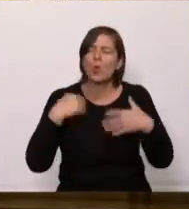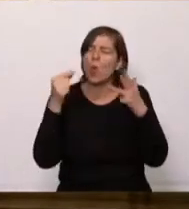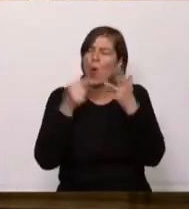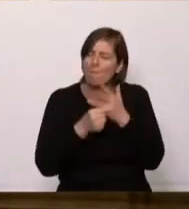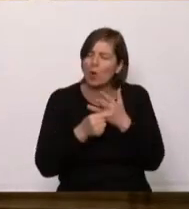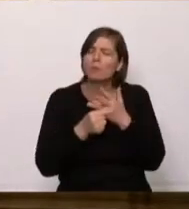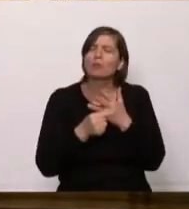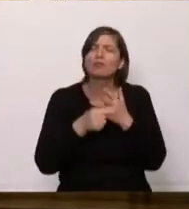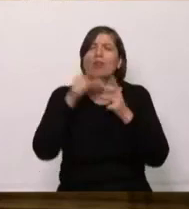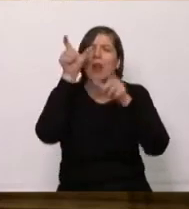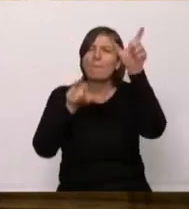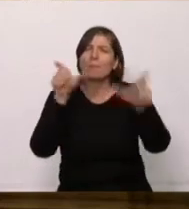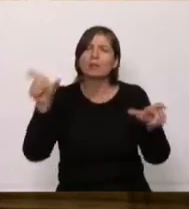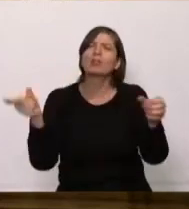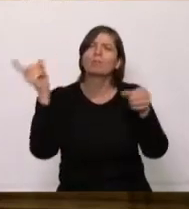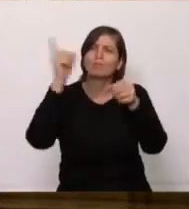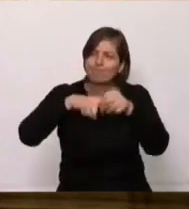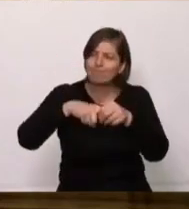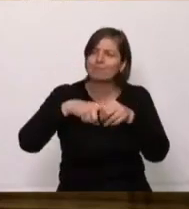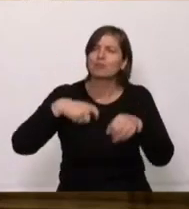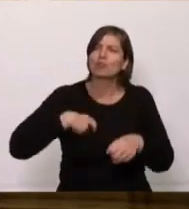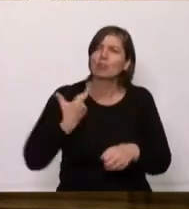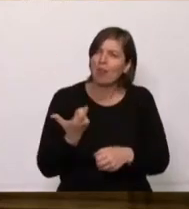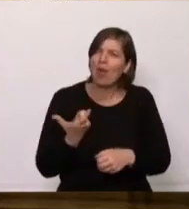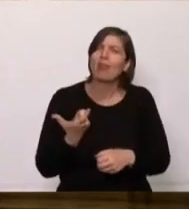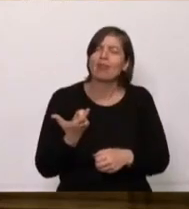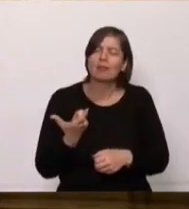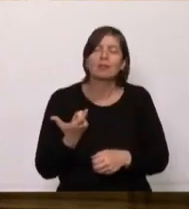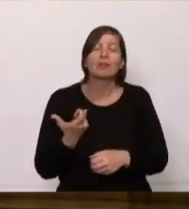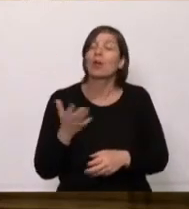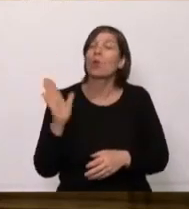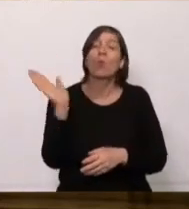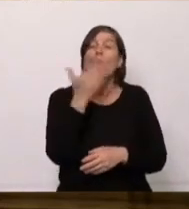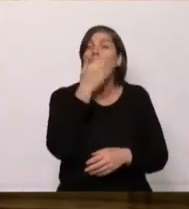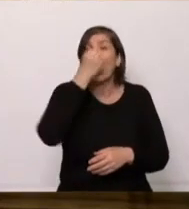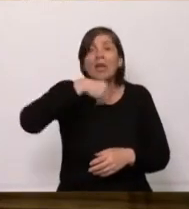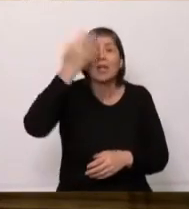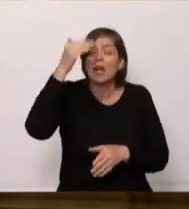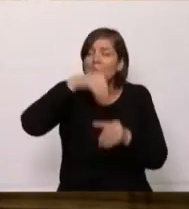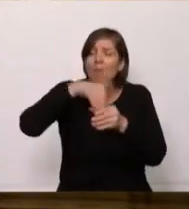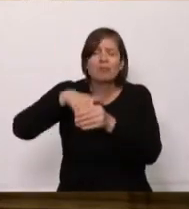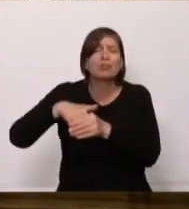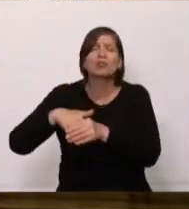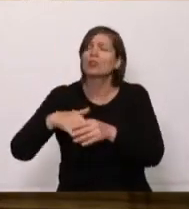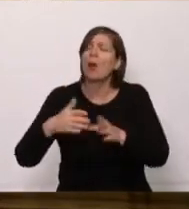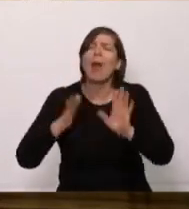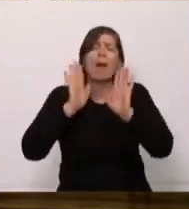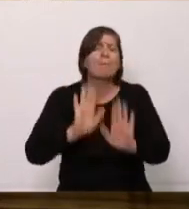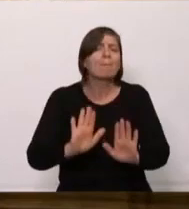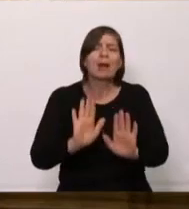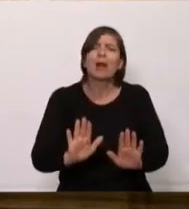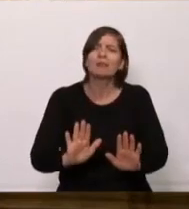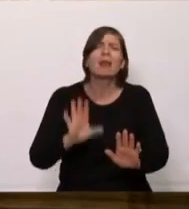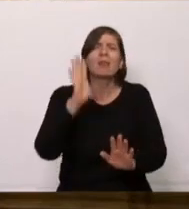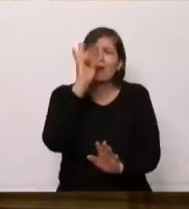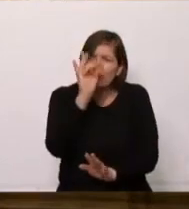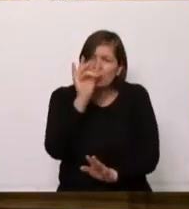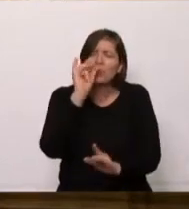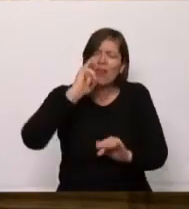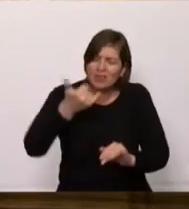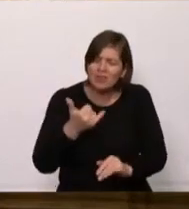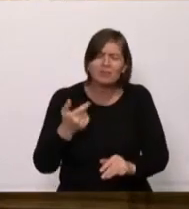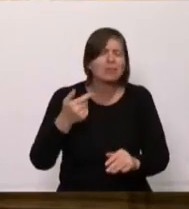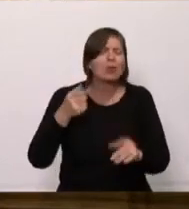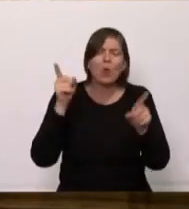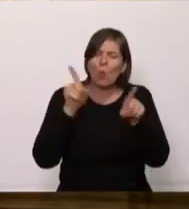un compromiso ciudadano y, como digo siempre, en cualquier proceso electoral, poner mucha esperanza más allá de las dificultades.